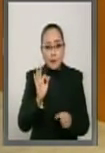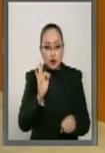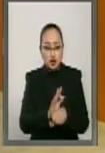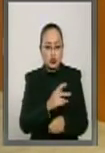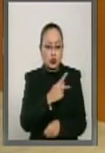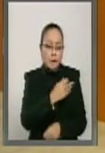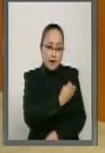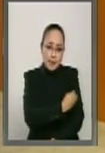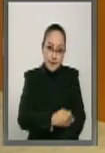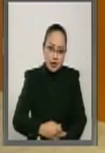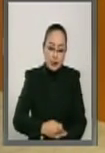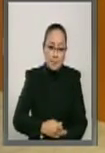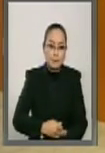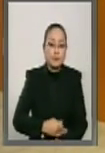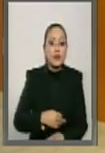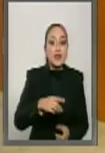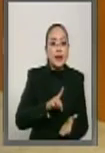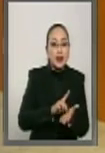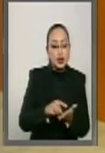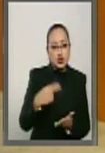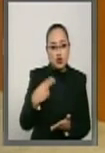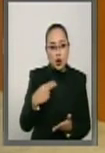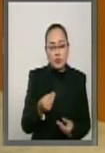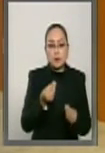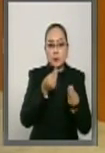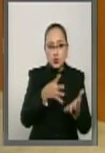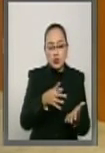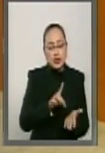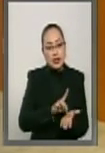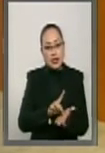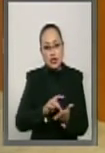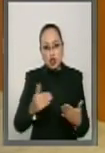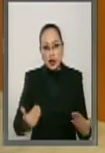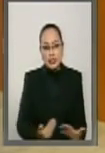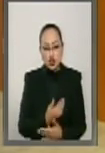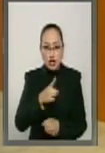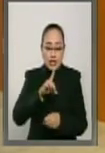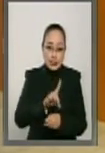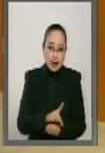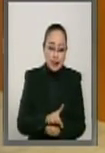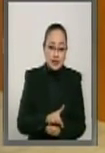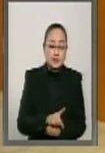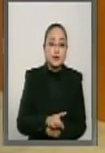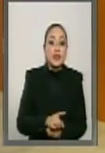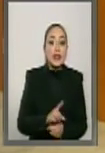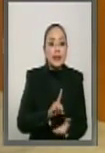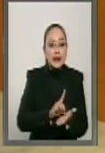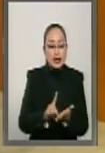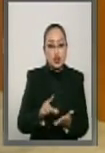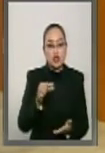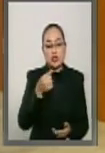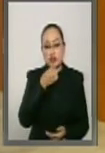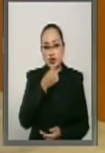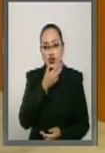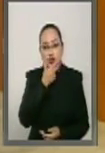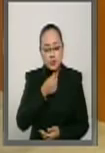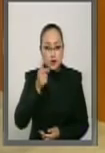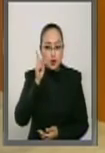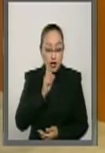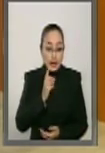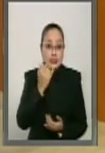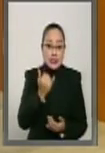familia, al nombre, a la nacionalidad, los derechos de la niñez y los derechos